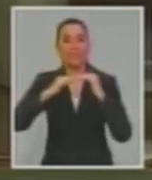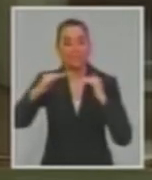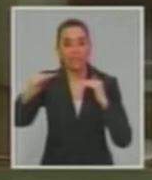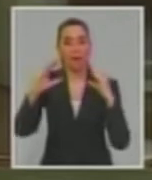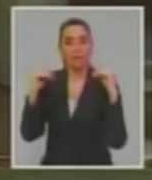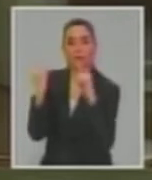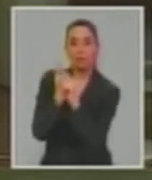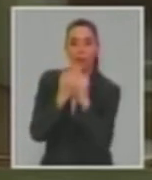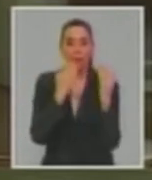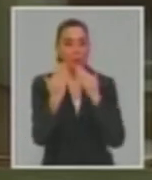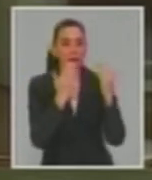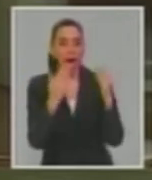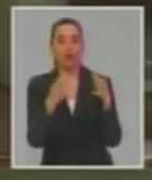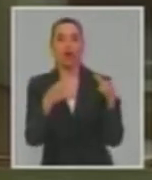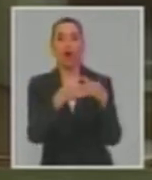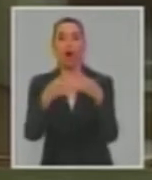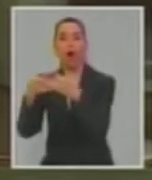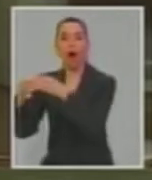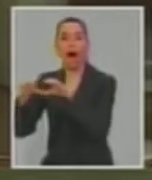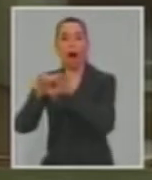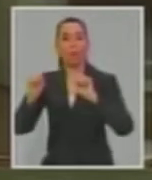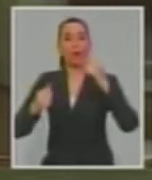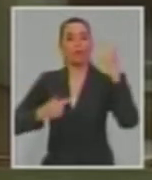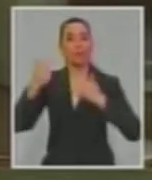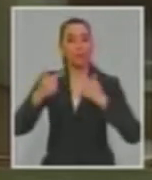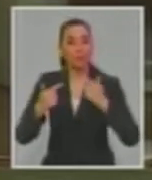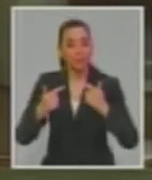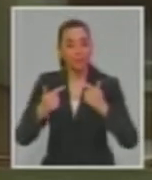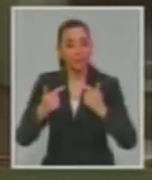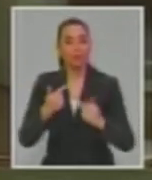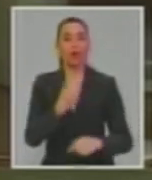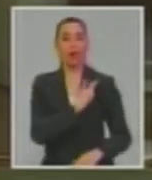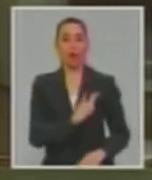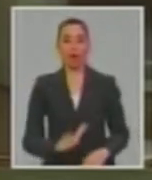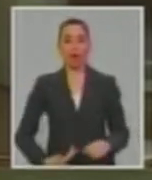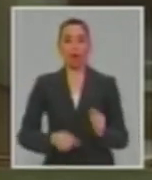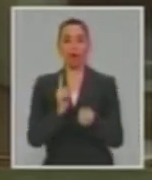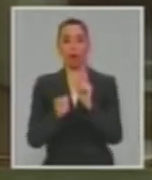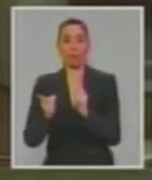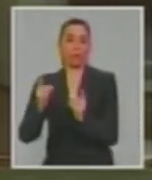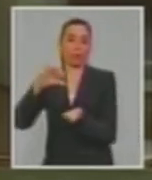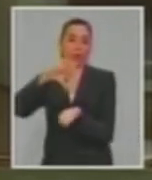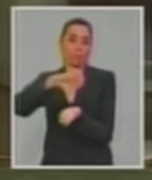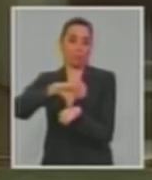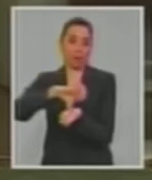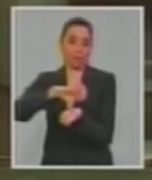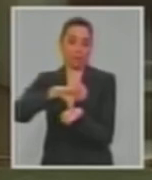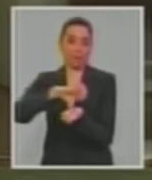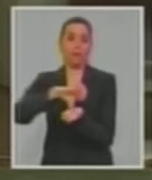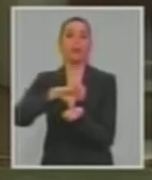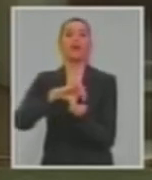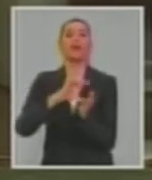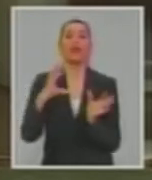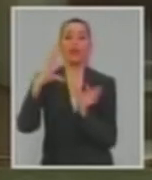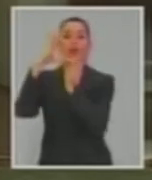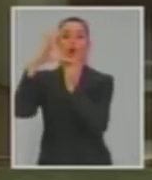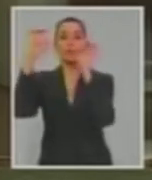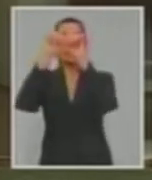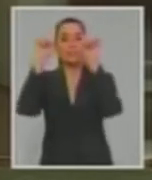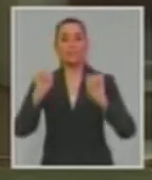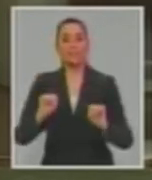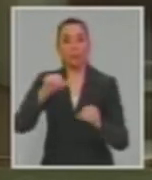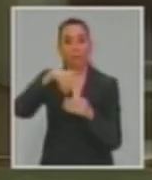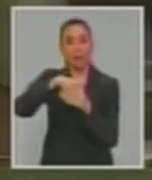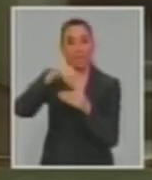los acuerdos entre las distintas fuerzas políticas y la gobernabilidad de nuestro país a través de un sistema electoral mayoritario